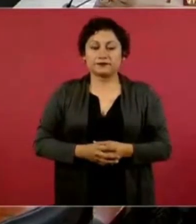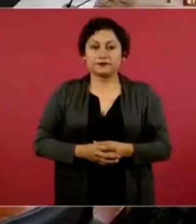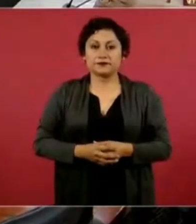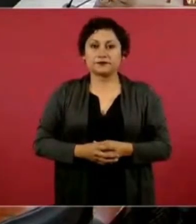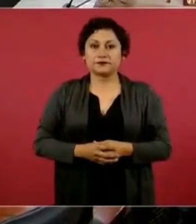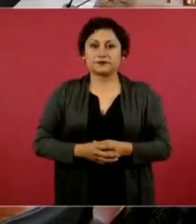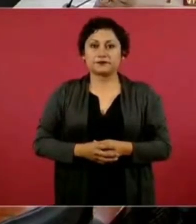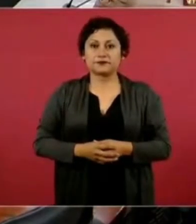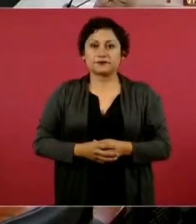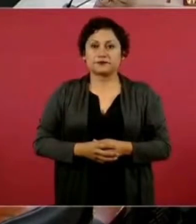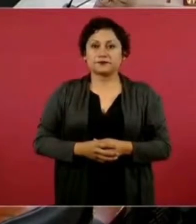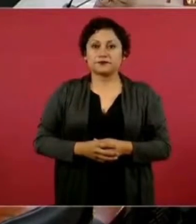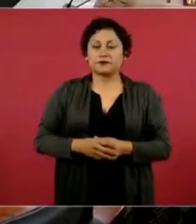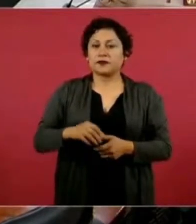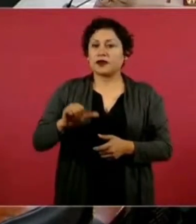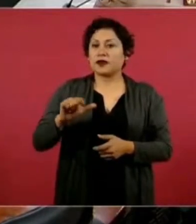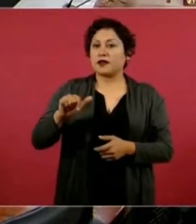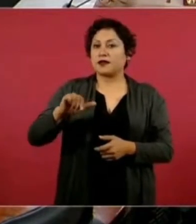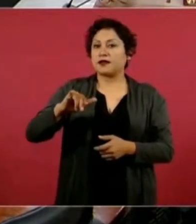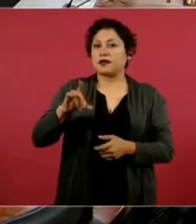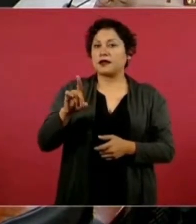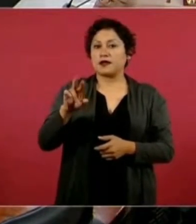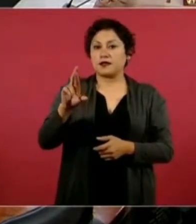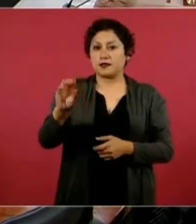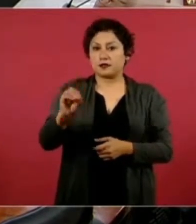París Alejandro,